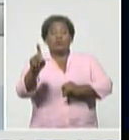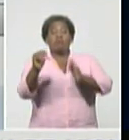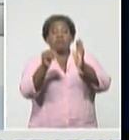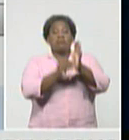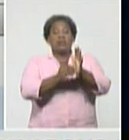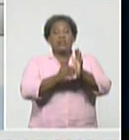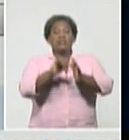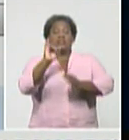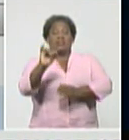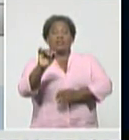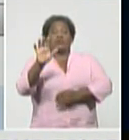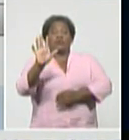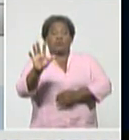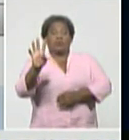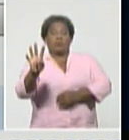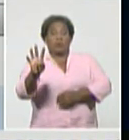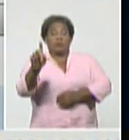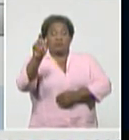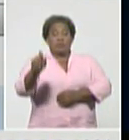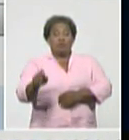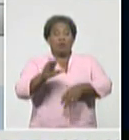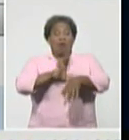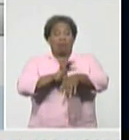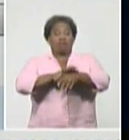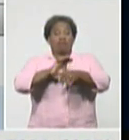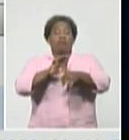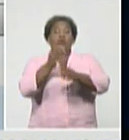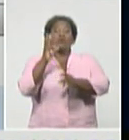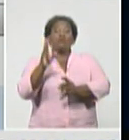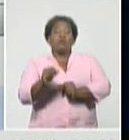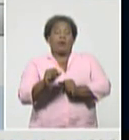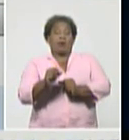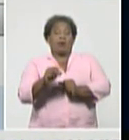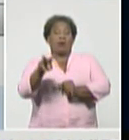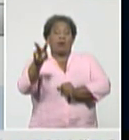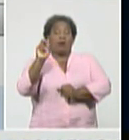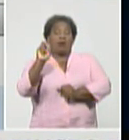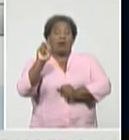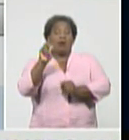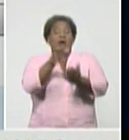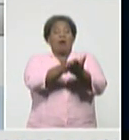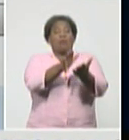171.654 casos nuevos, acumulando un total de